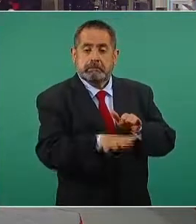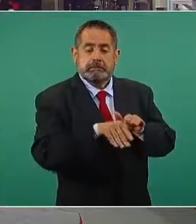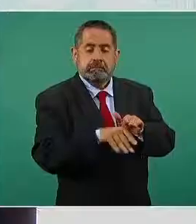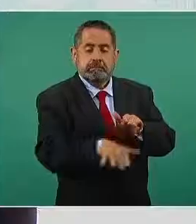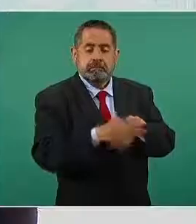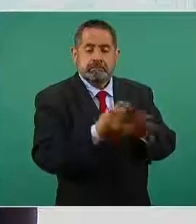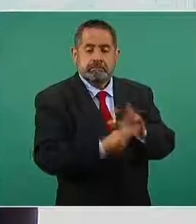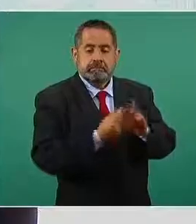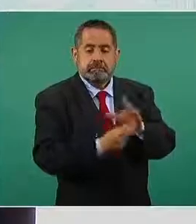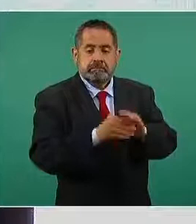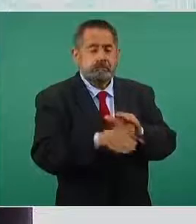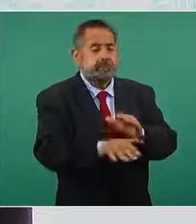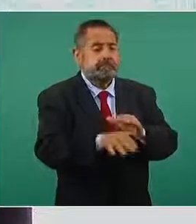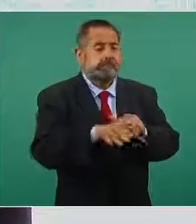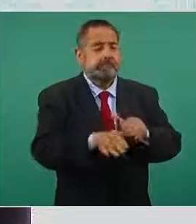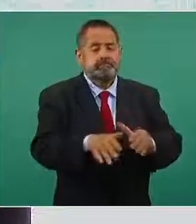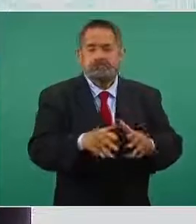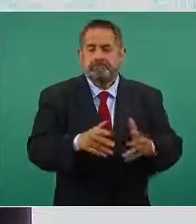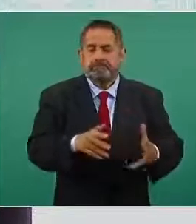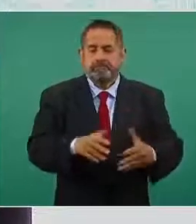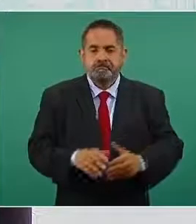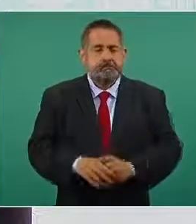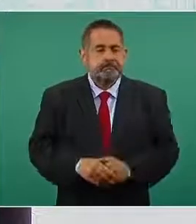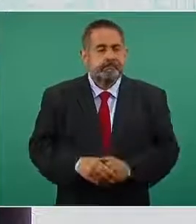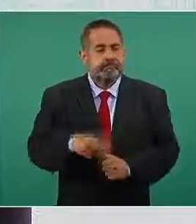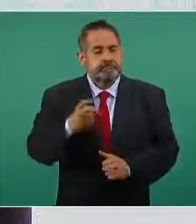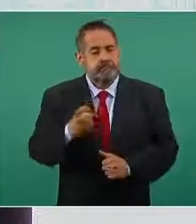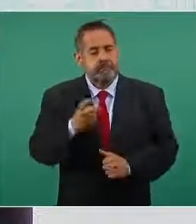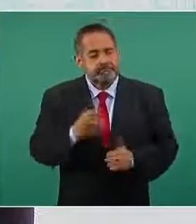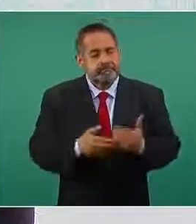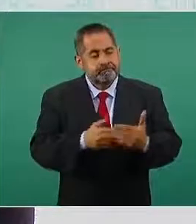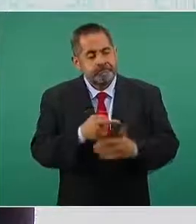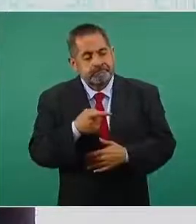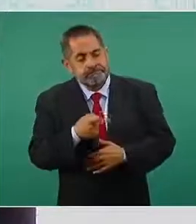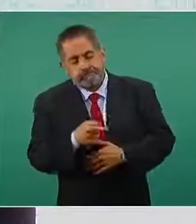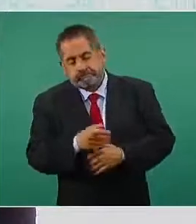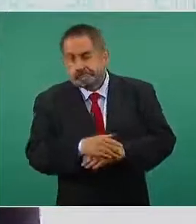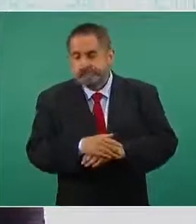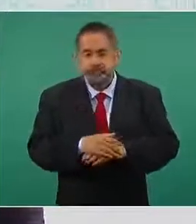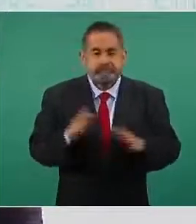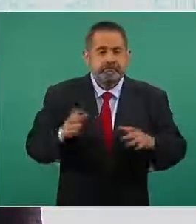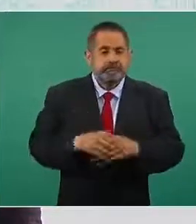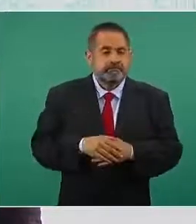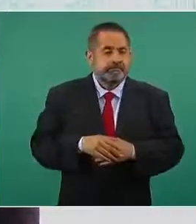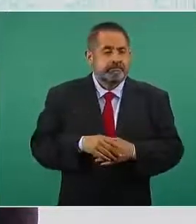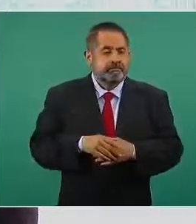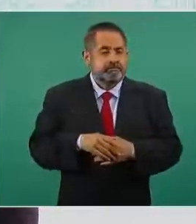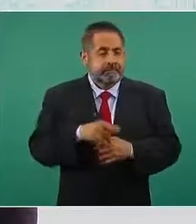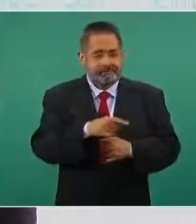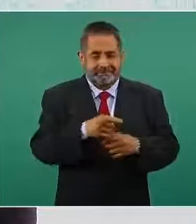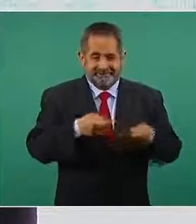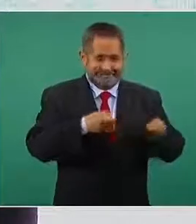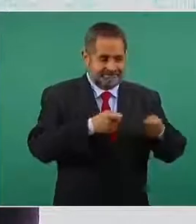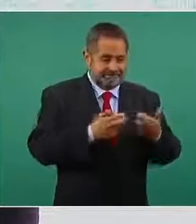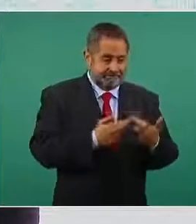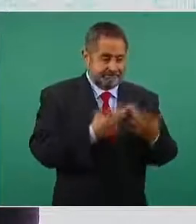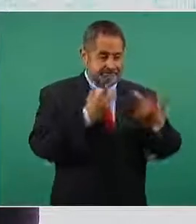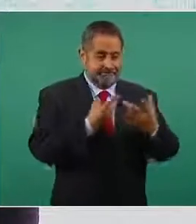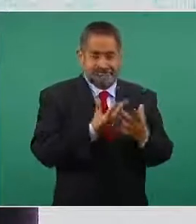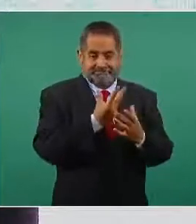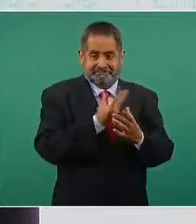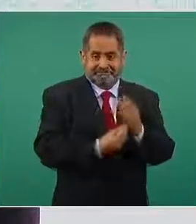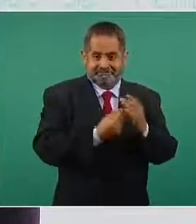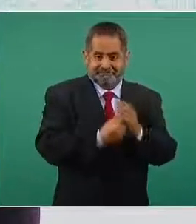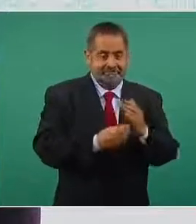esta es parte del proceso y se rompe la válvula y ahí se escapa, en